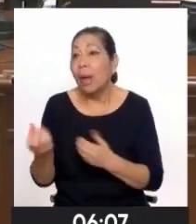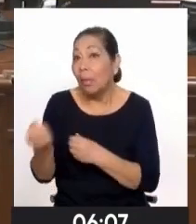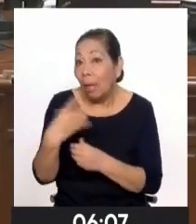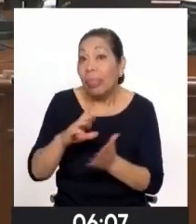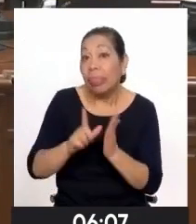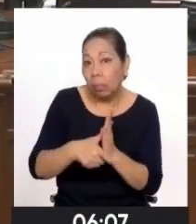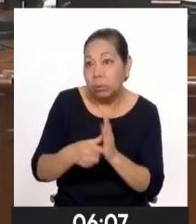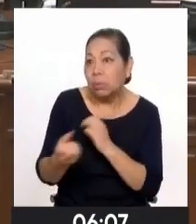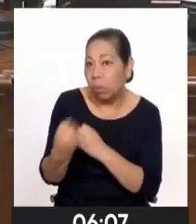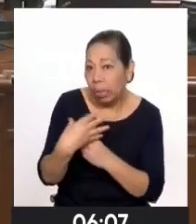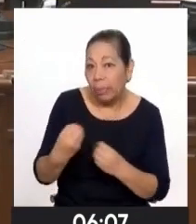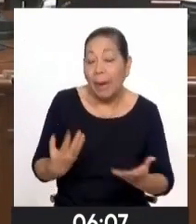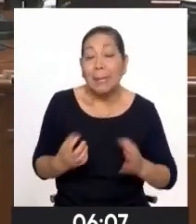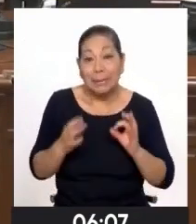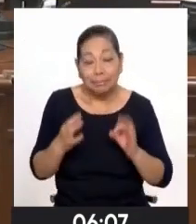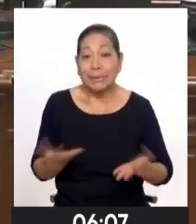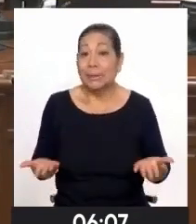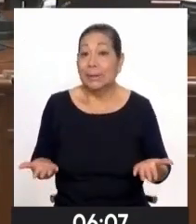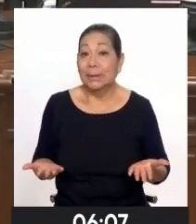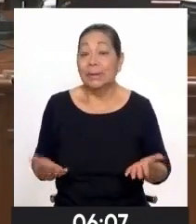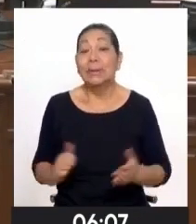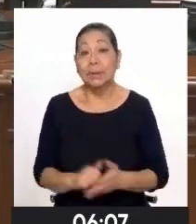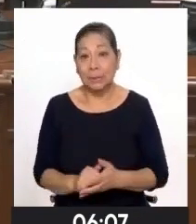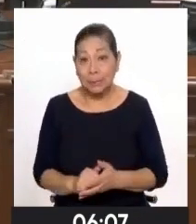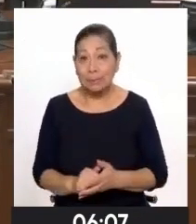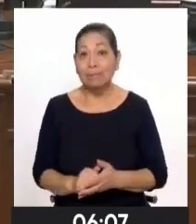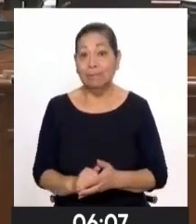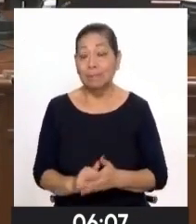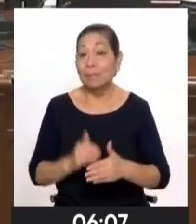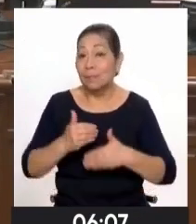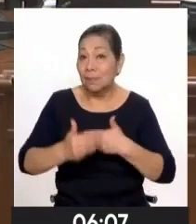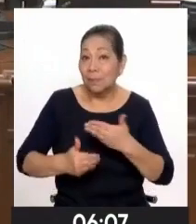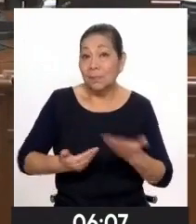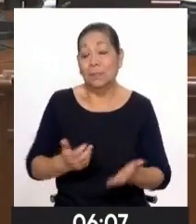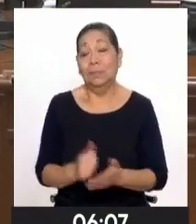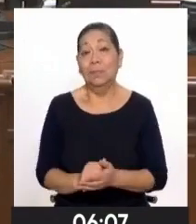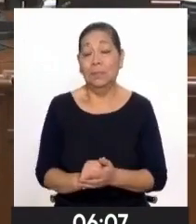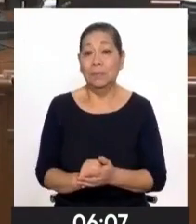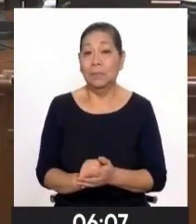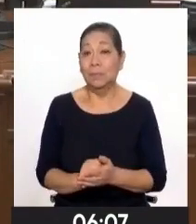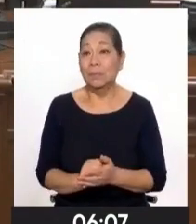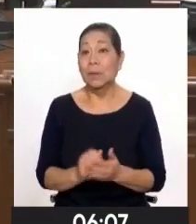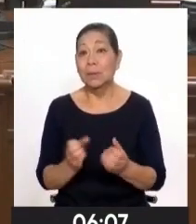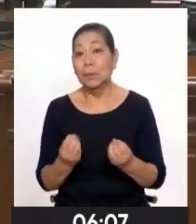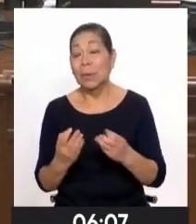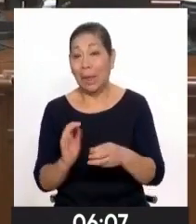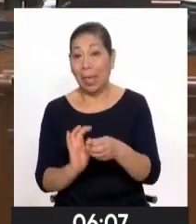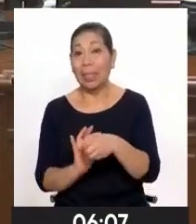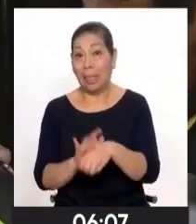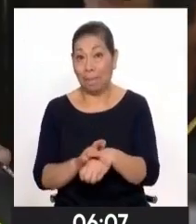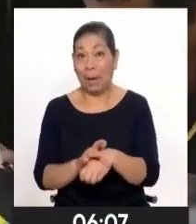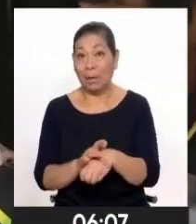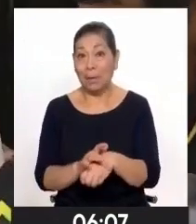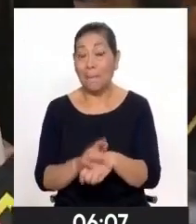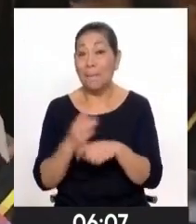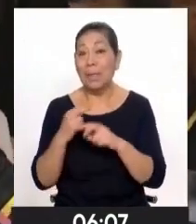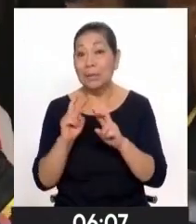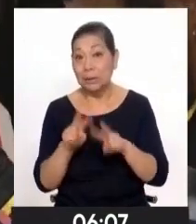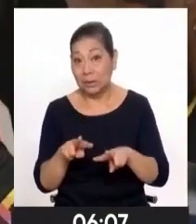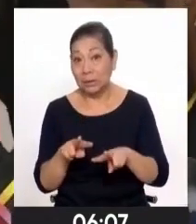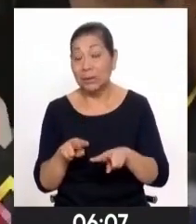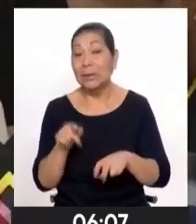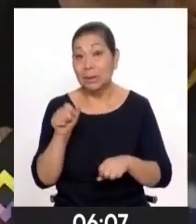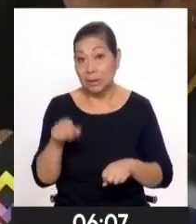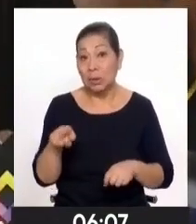2010 posteriormente trató de llegar a palacio de gobierno con el partido humanista y con solidaridad nacional años más tarde